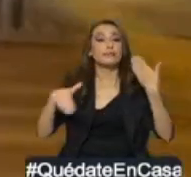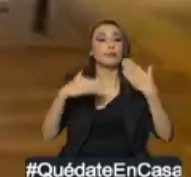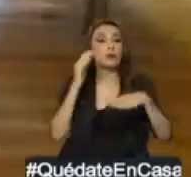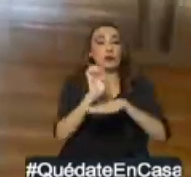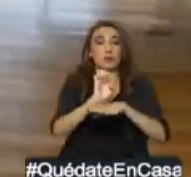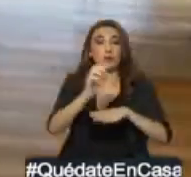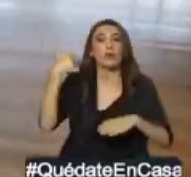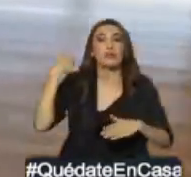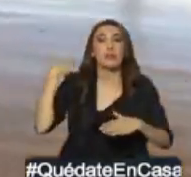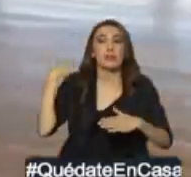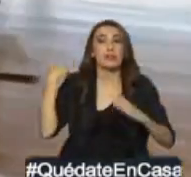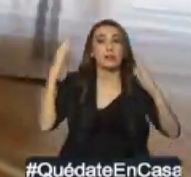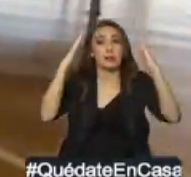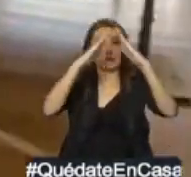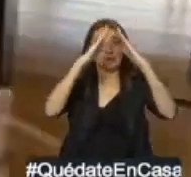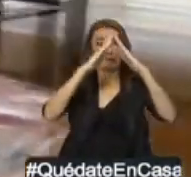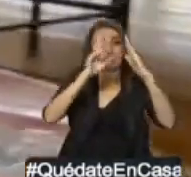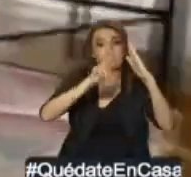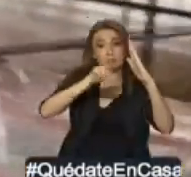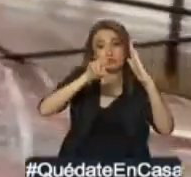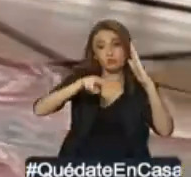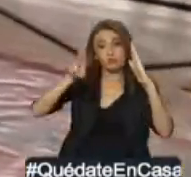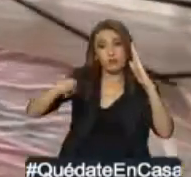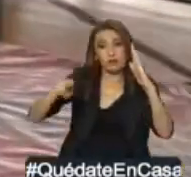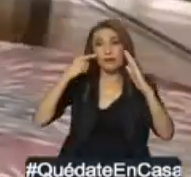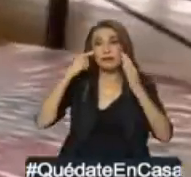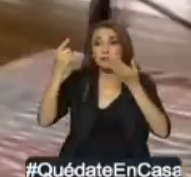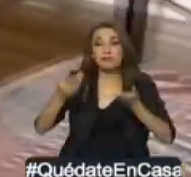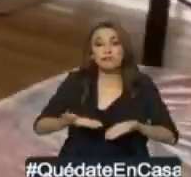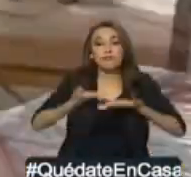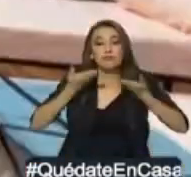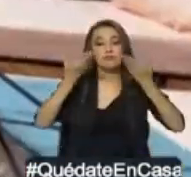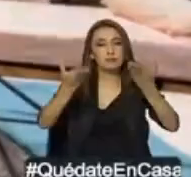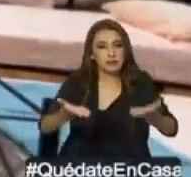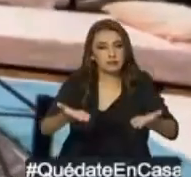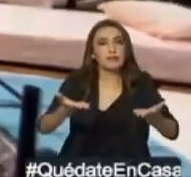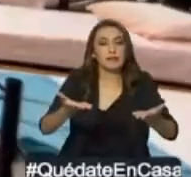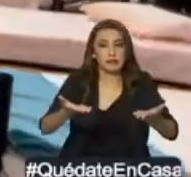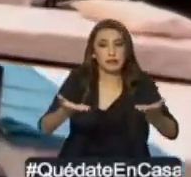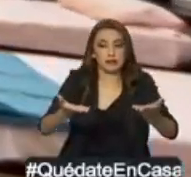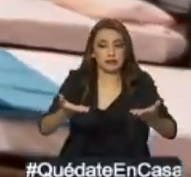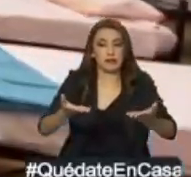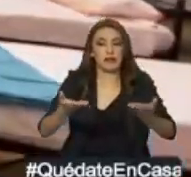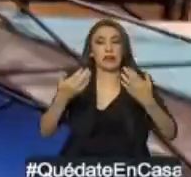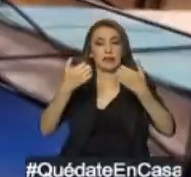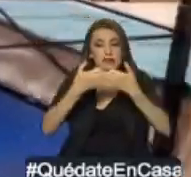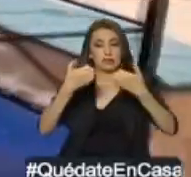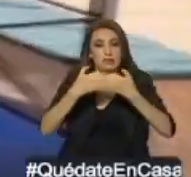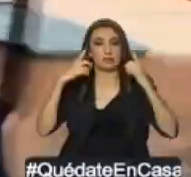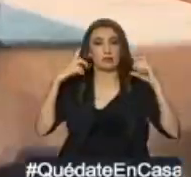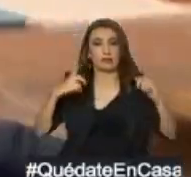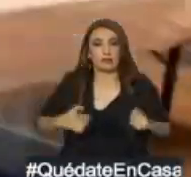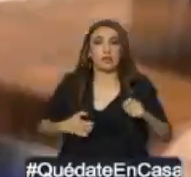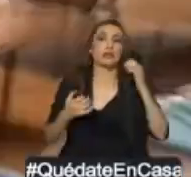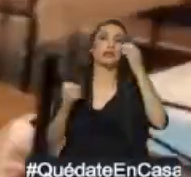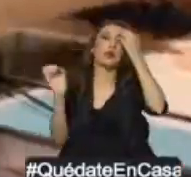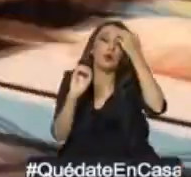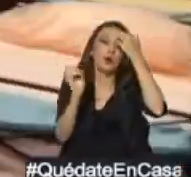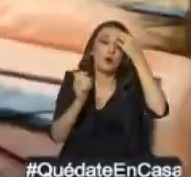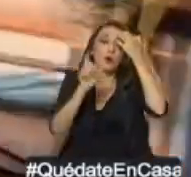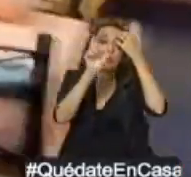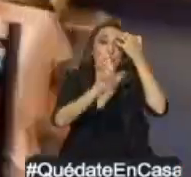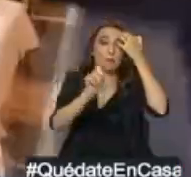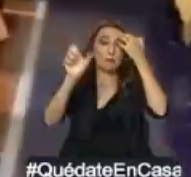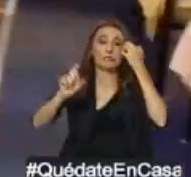o centros de corte que recibirán de manera diferenciada al personal de salud pacientes que requieren aislamiento